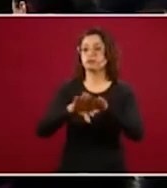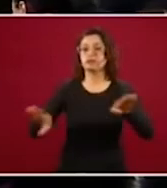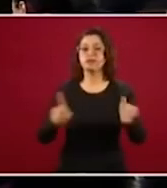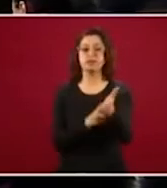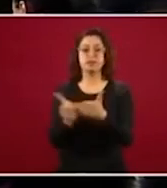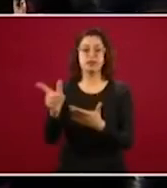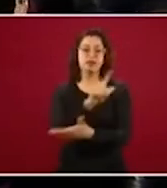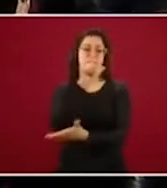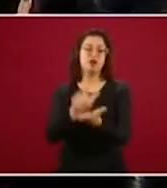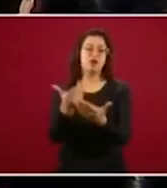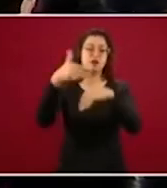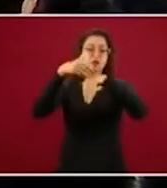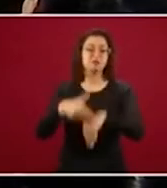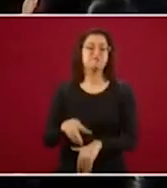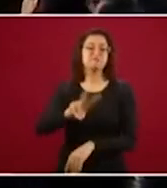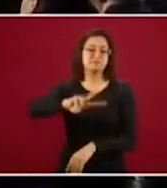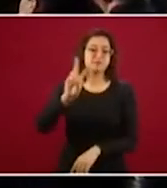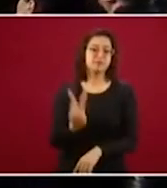derecho